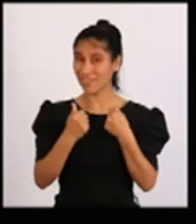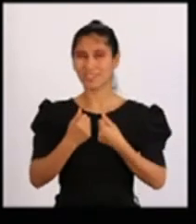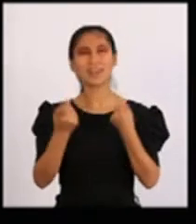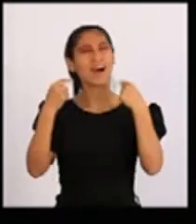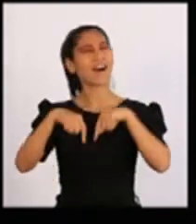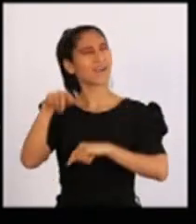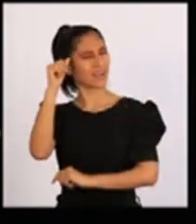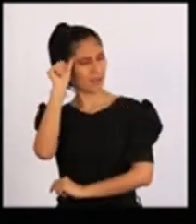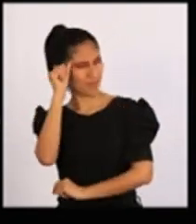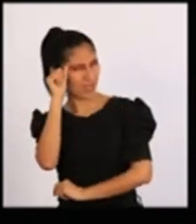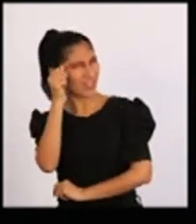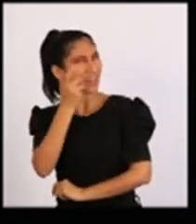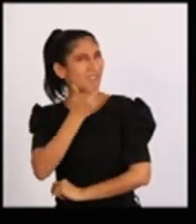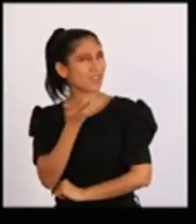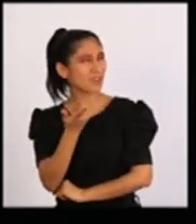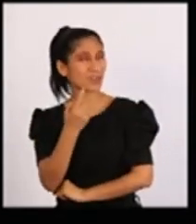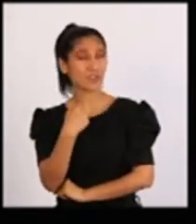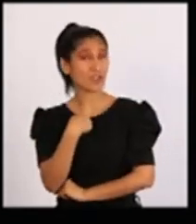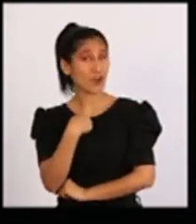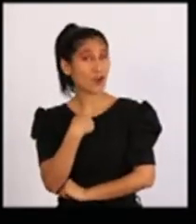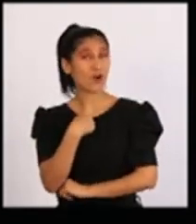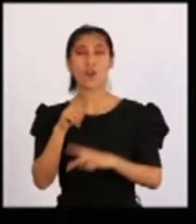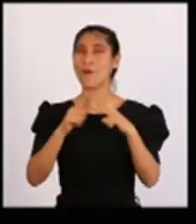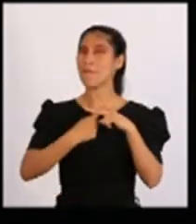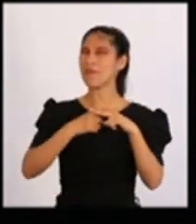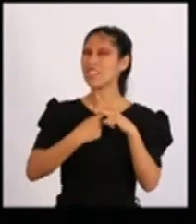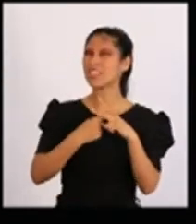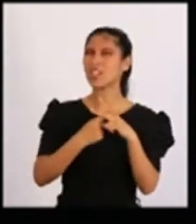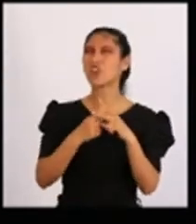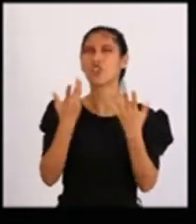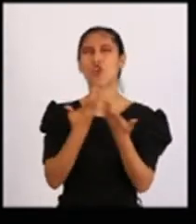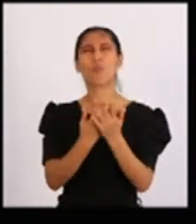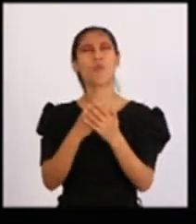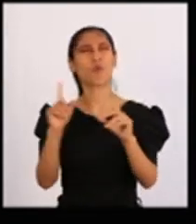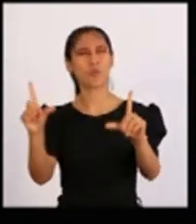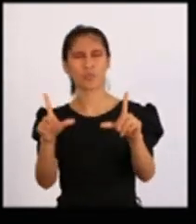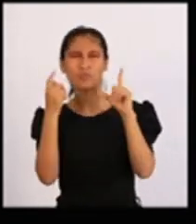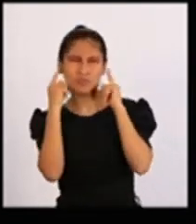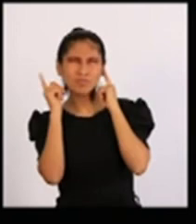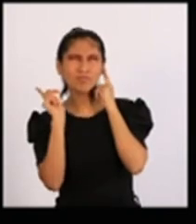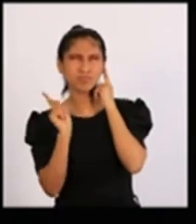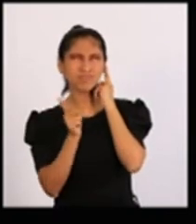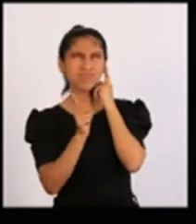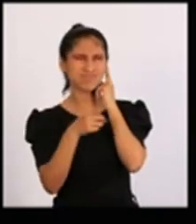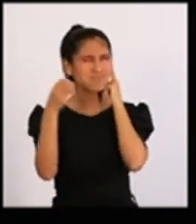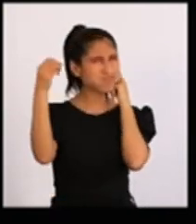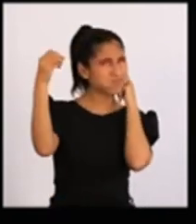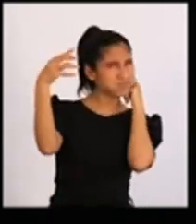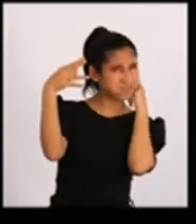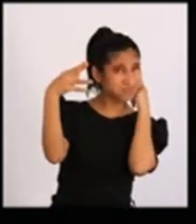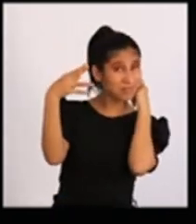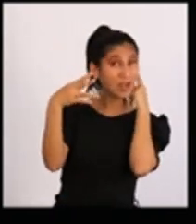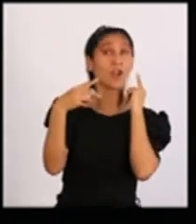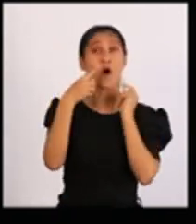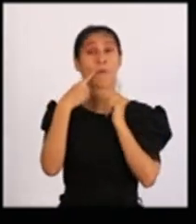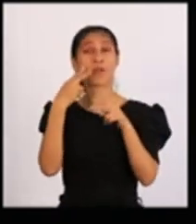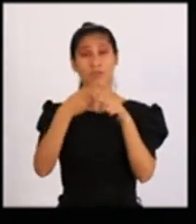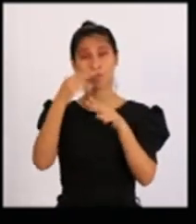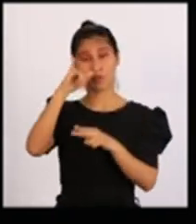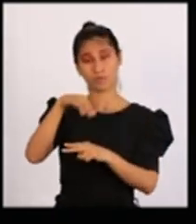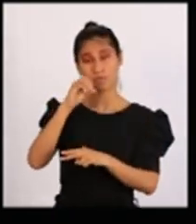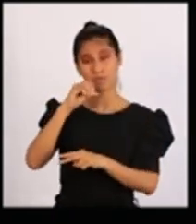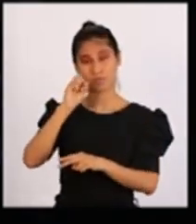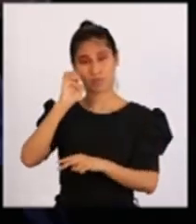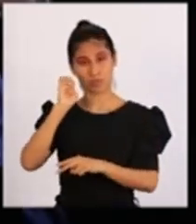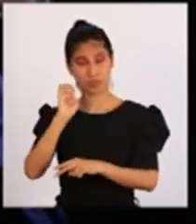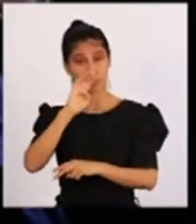Ahora me recuerdo, yo comencé tocando en Radio El Sol, José María Arguedas, ahí había